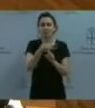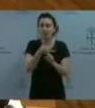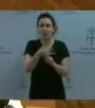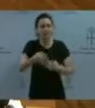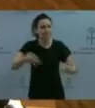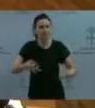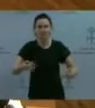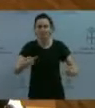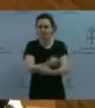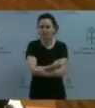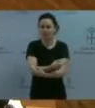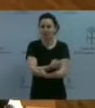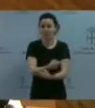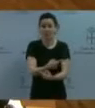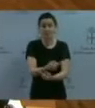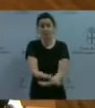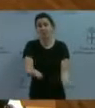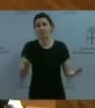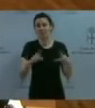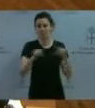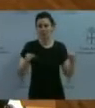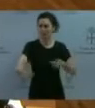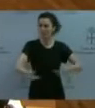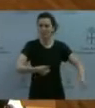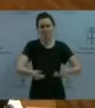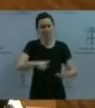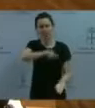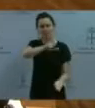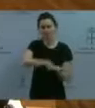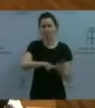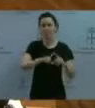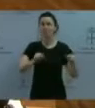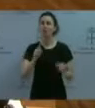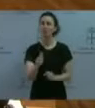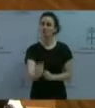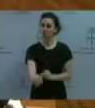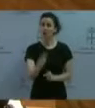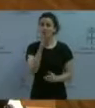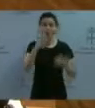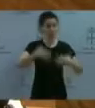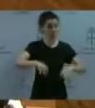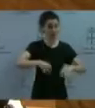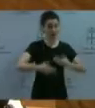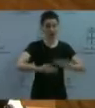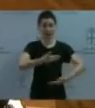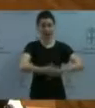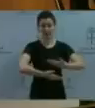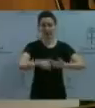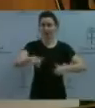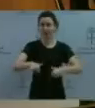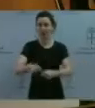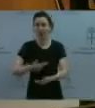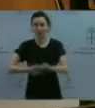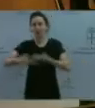asturiana. De mientras la sociedad asturiana evoluciona en el uso normal de la lengua, esta Cámara involuciona, poniendo itorgues